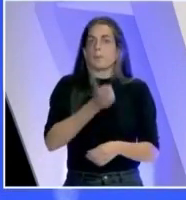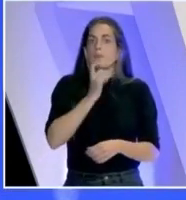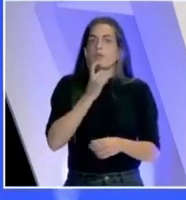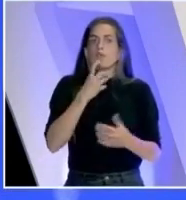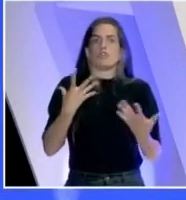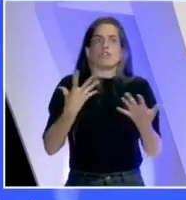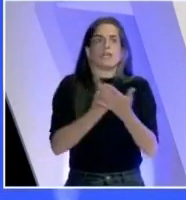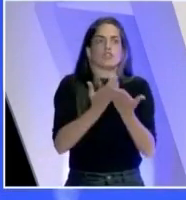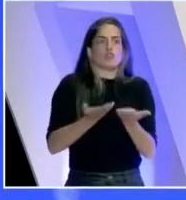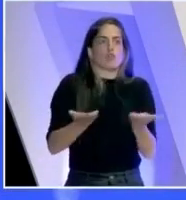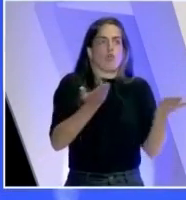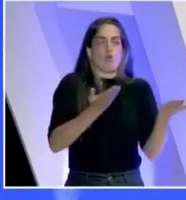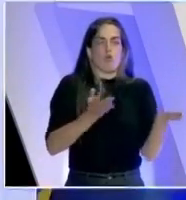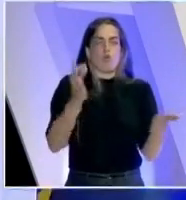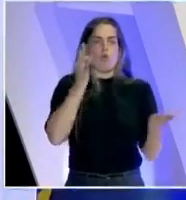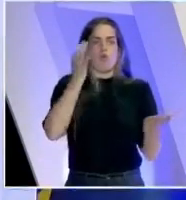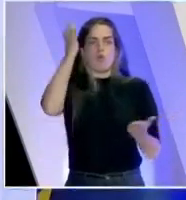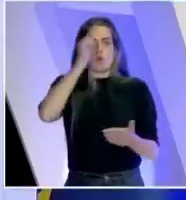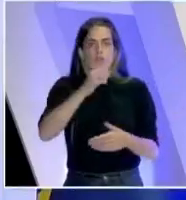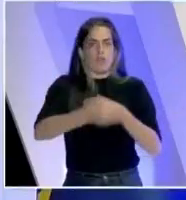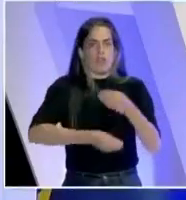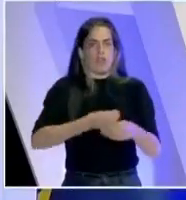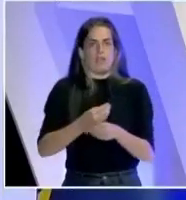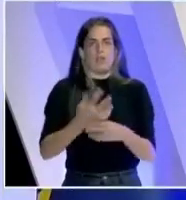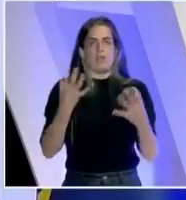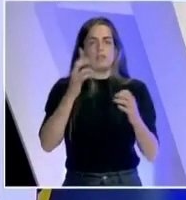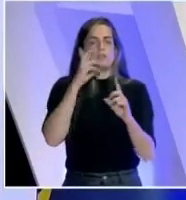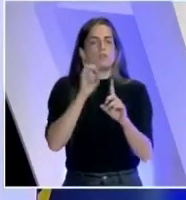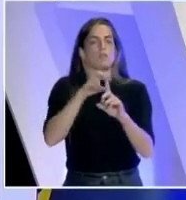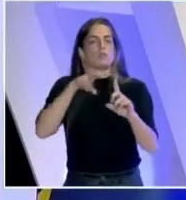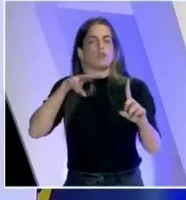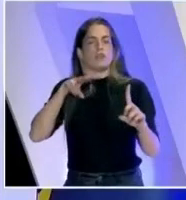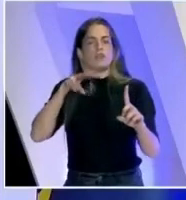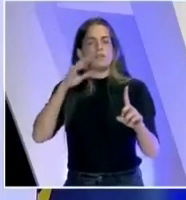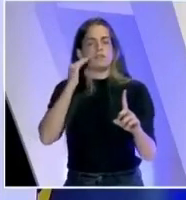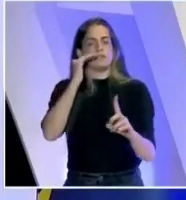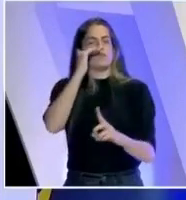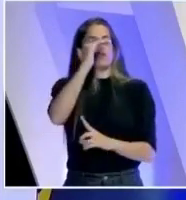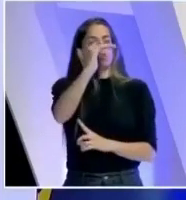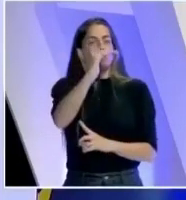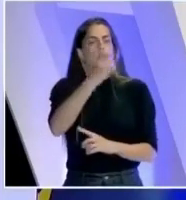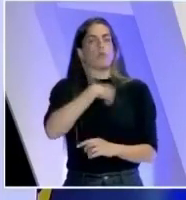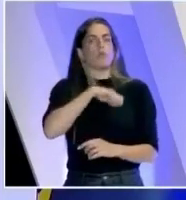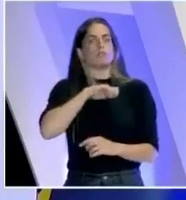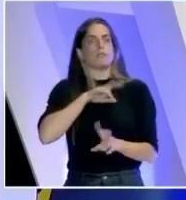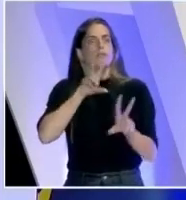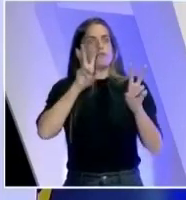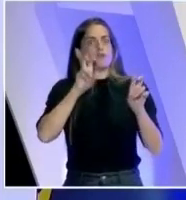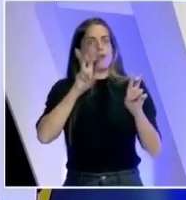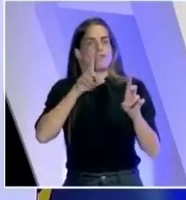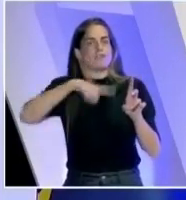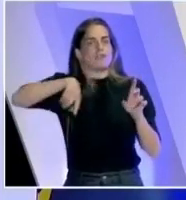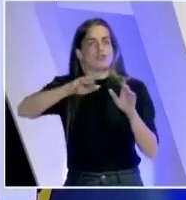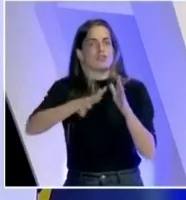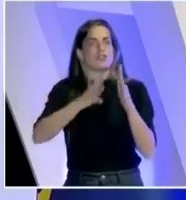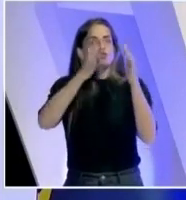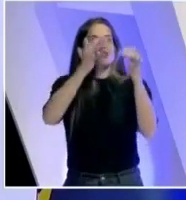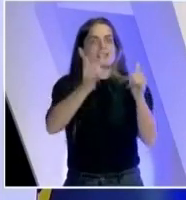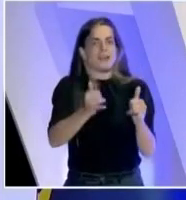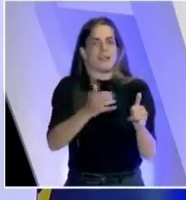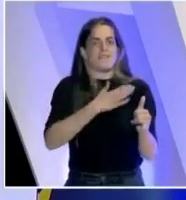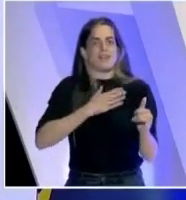entre todas y entre todos. Alcanzar esa visión compartida de una nueva España hacia la que queramos